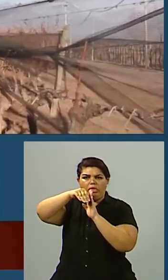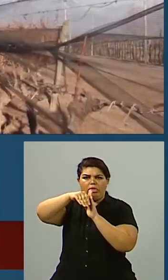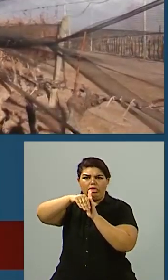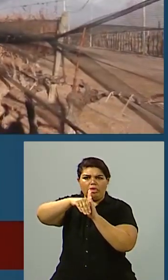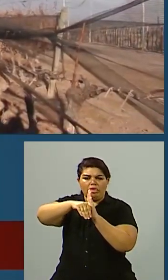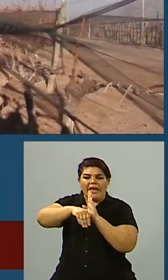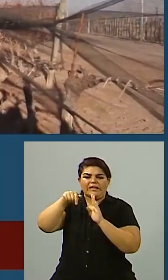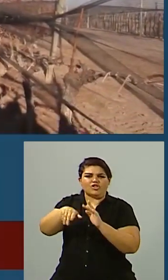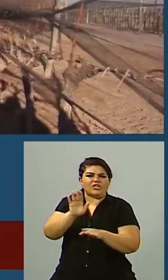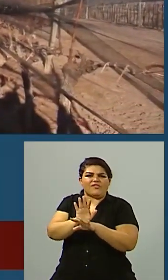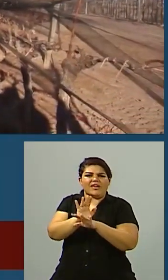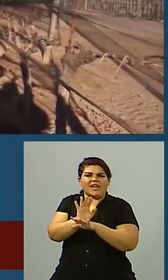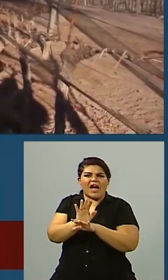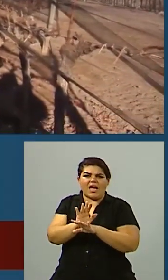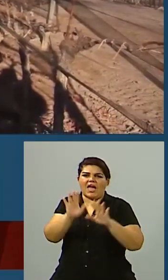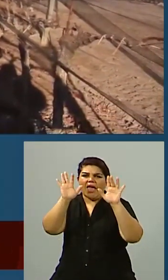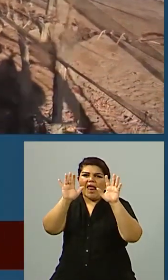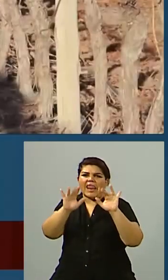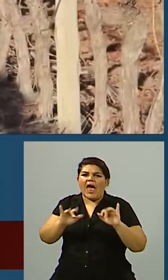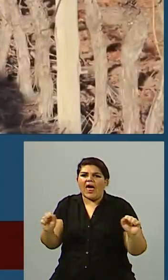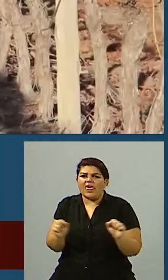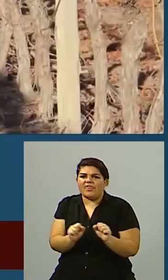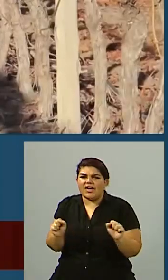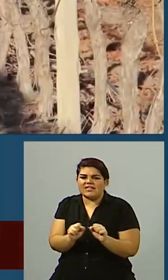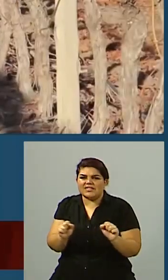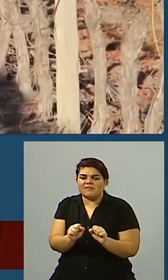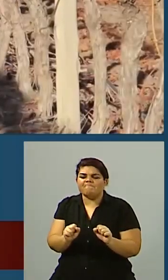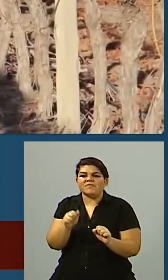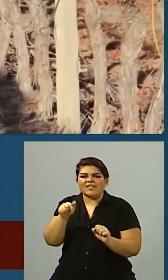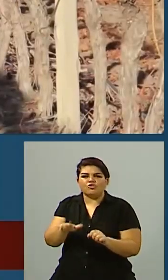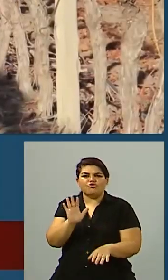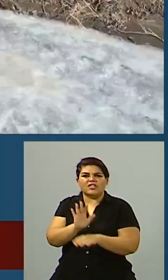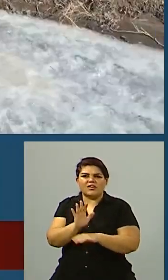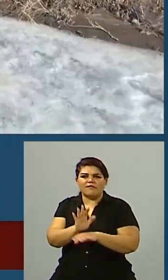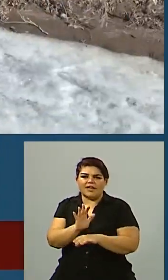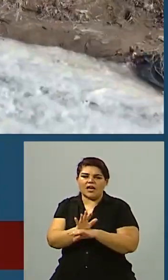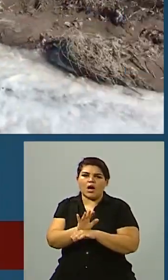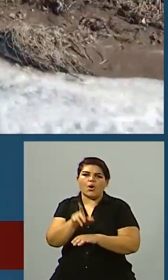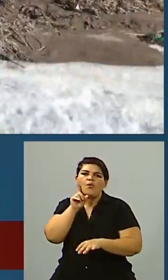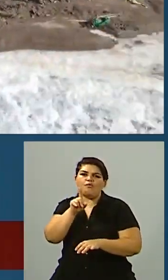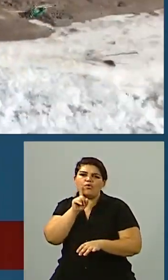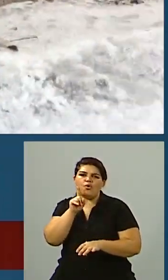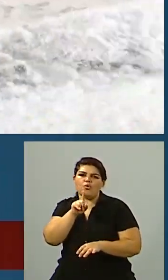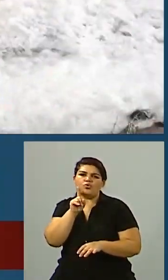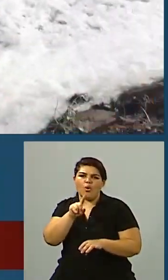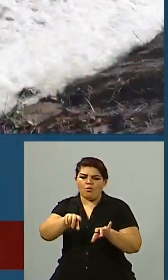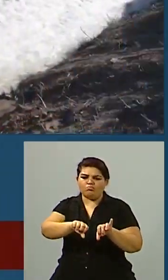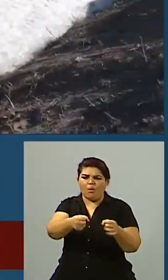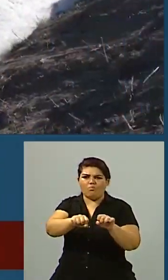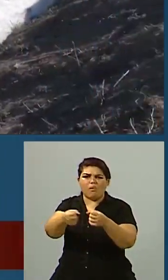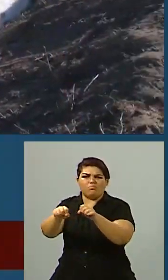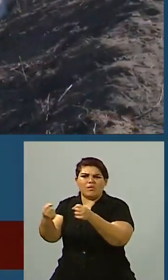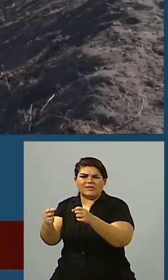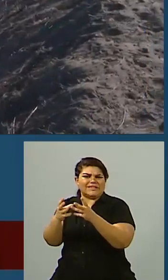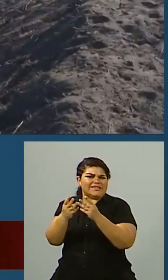en etapa de evaluación de los daños que puede haber provocado en las hectáreas que han estado afectadas. ¿Cómo afrontaron,